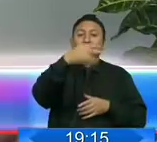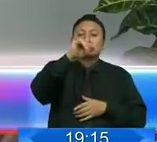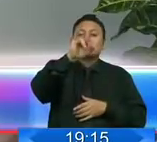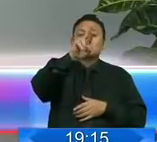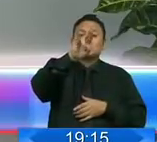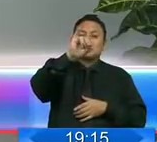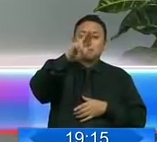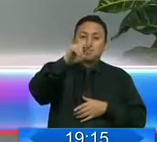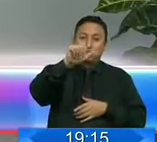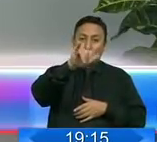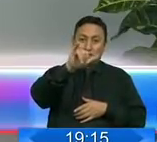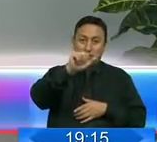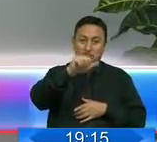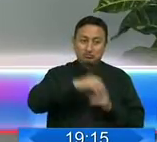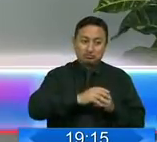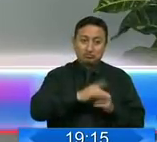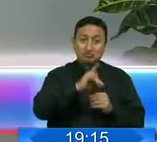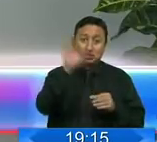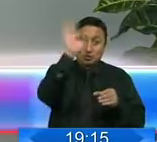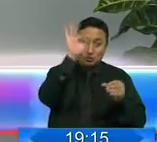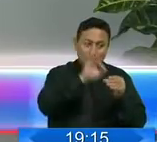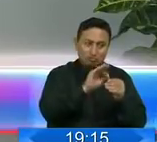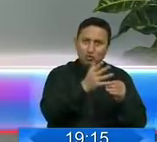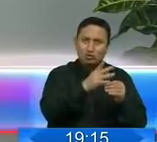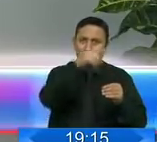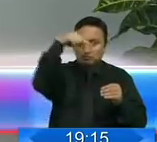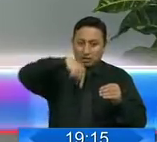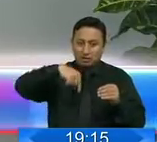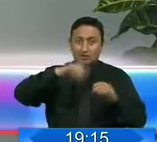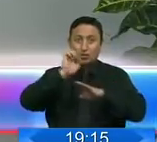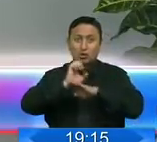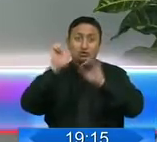están contaminadas con mosca de la fruta, como en nuestro caso sí